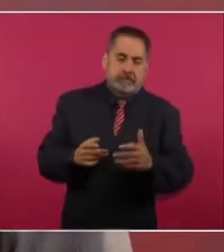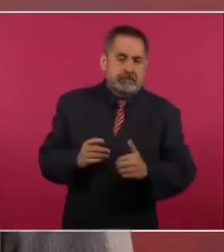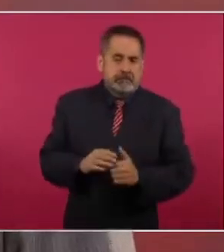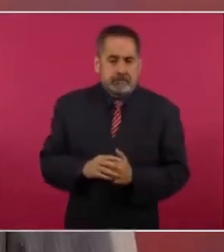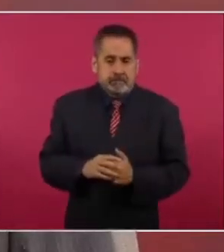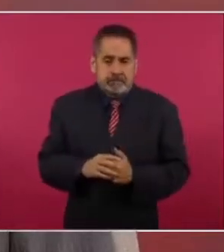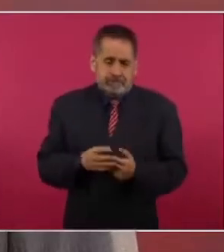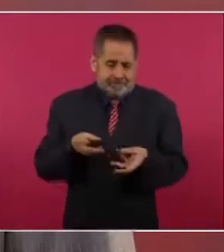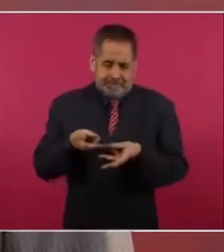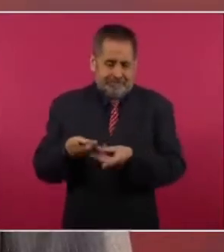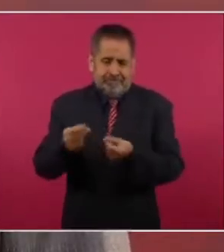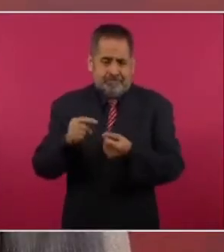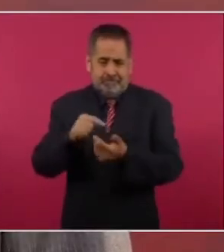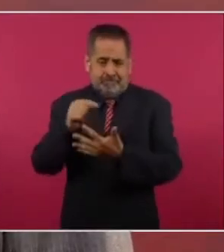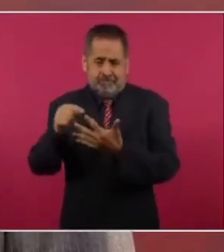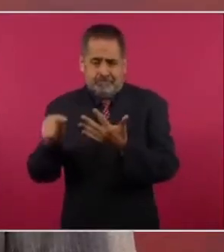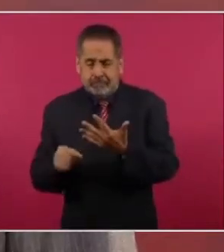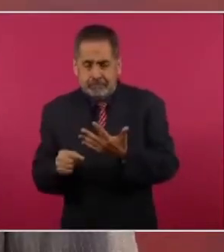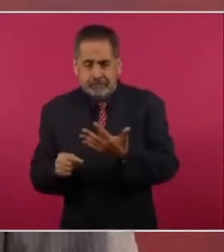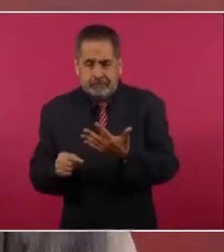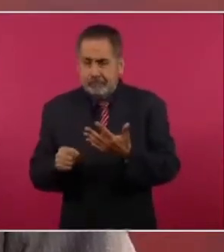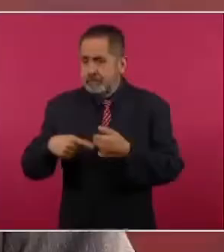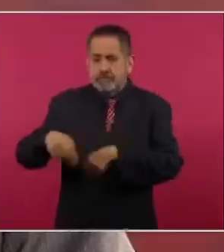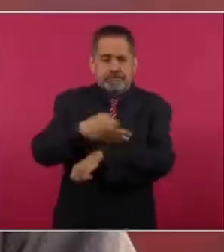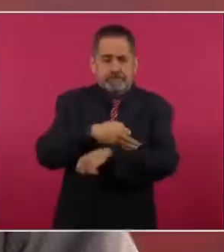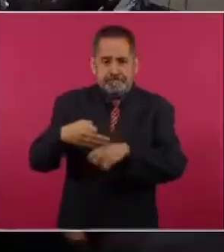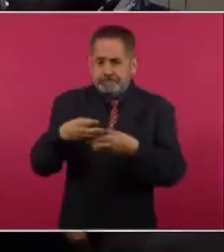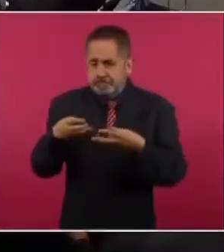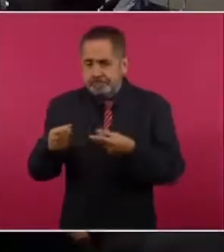a los gastos familiares.